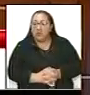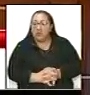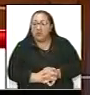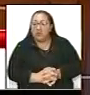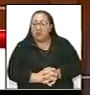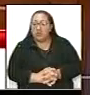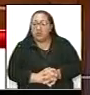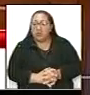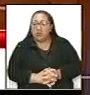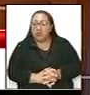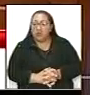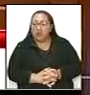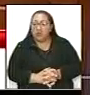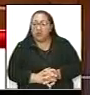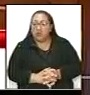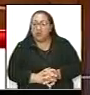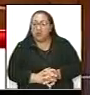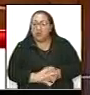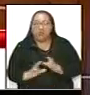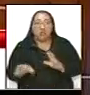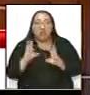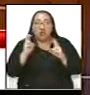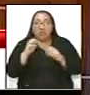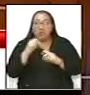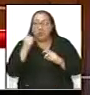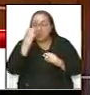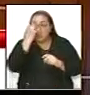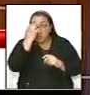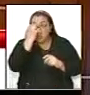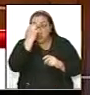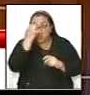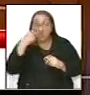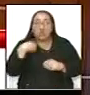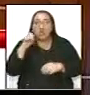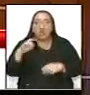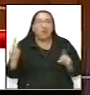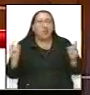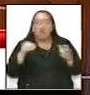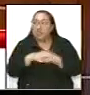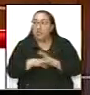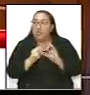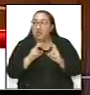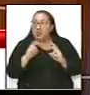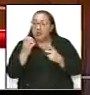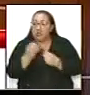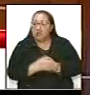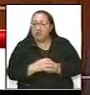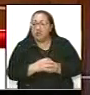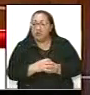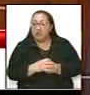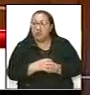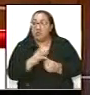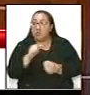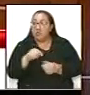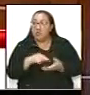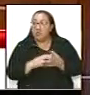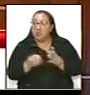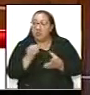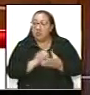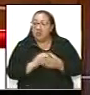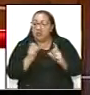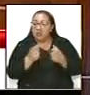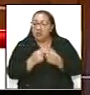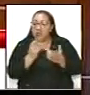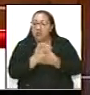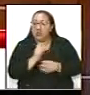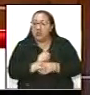que habrán otras actividades sociales, televisivas, etcétera, que no están dentro del marco de la cultura, y de eso se ha encargado la Comisión